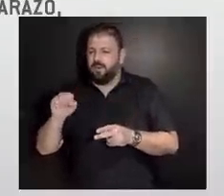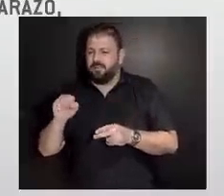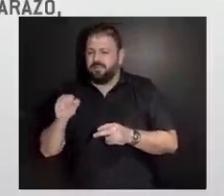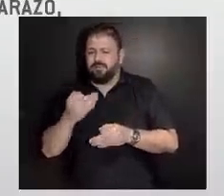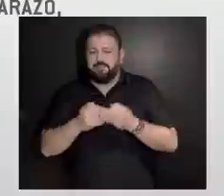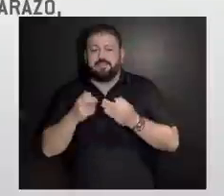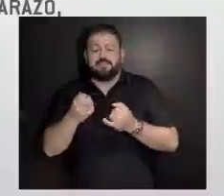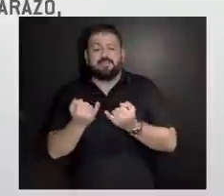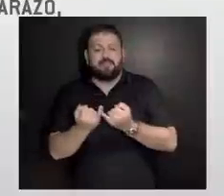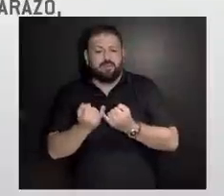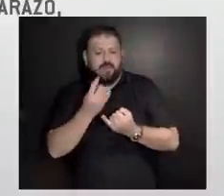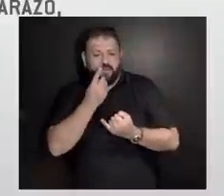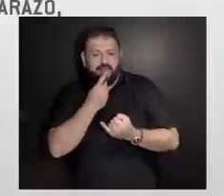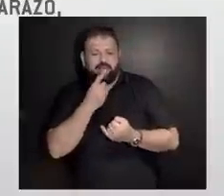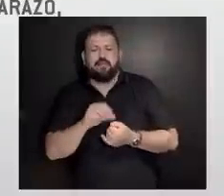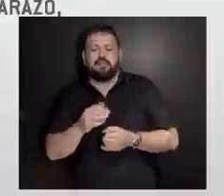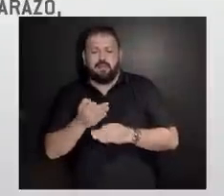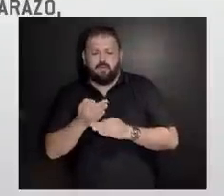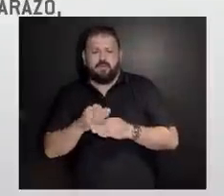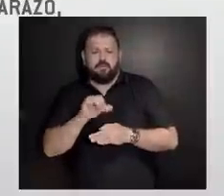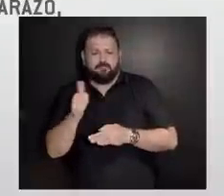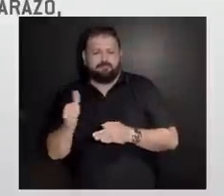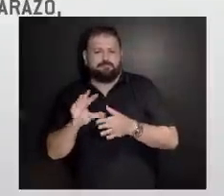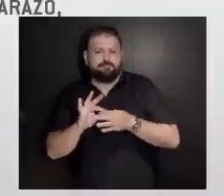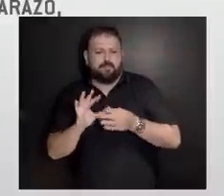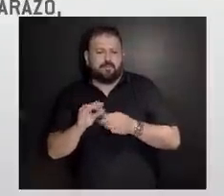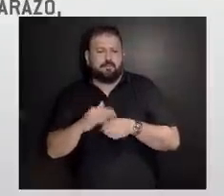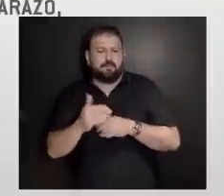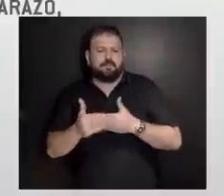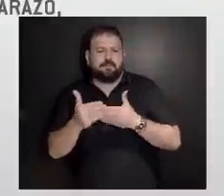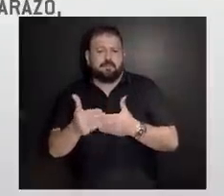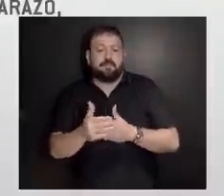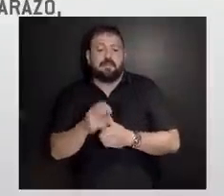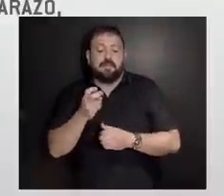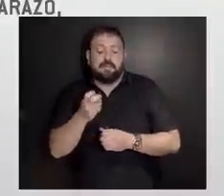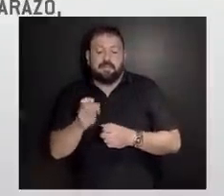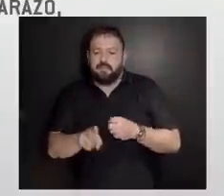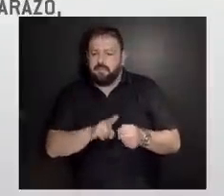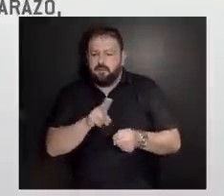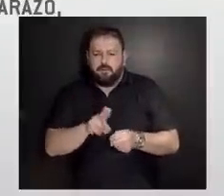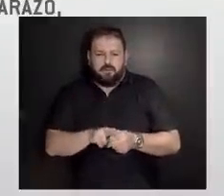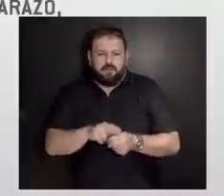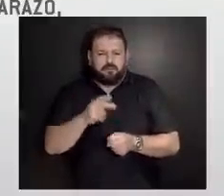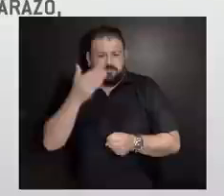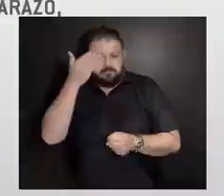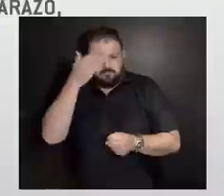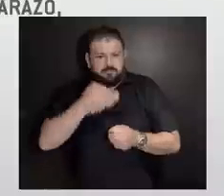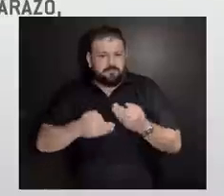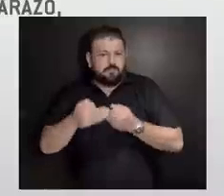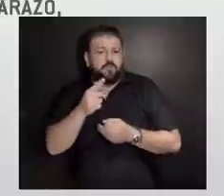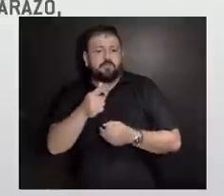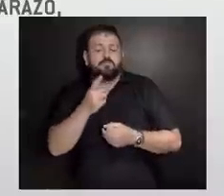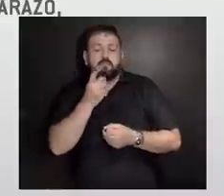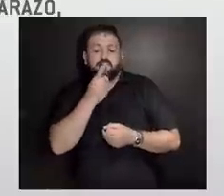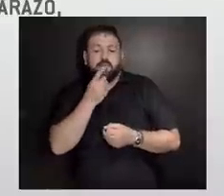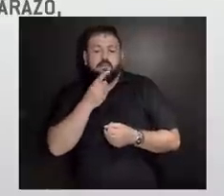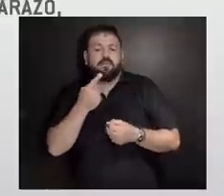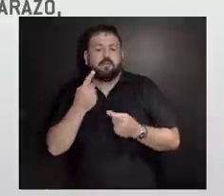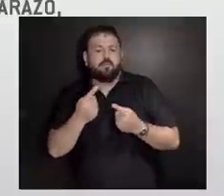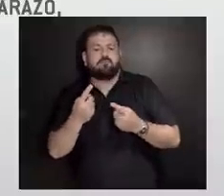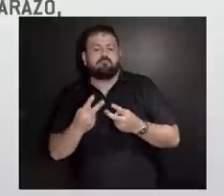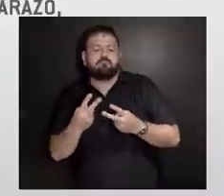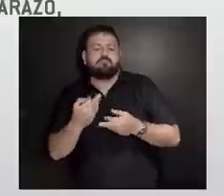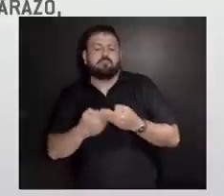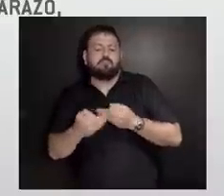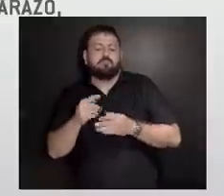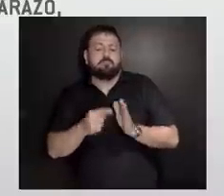diabetes gestacional. Más adelante vamos a retomar cada una de ellas. Esta normalmente es caracterizada porque está presente